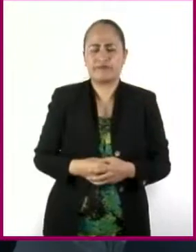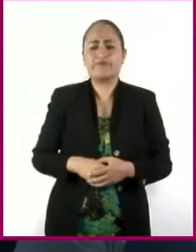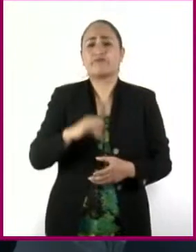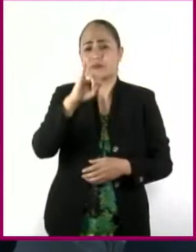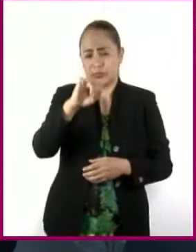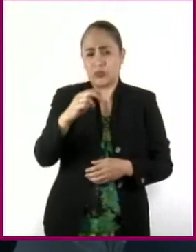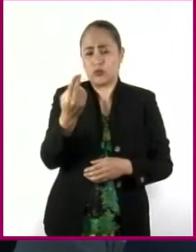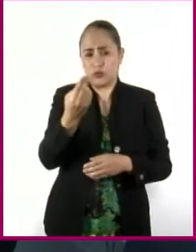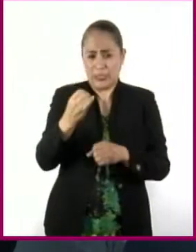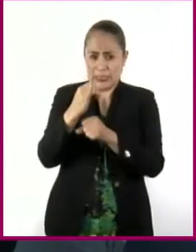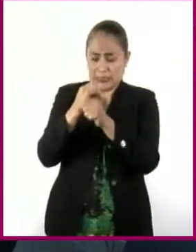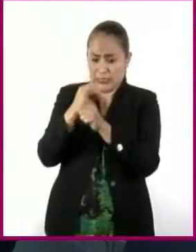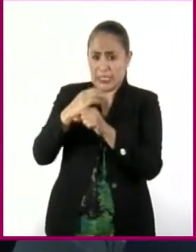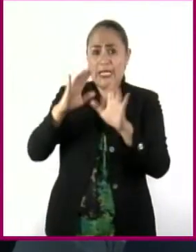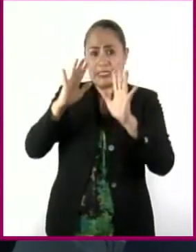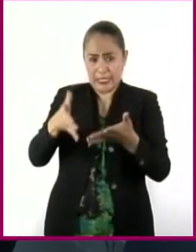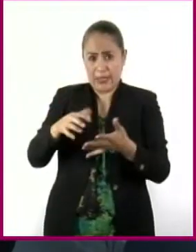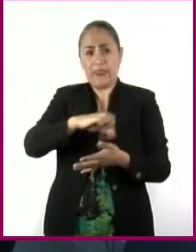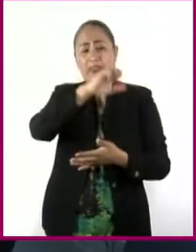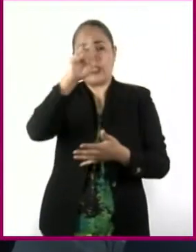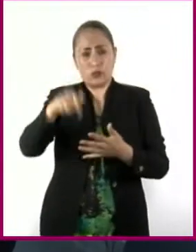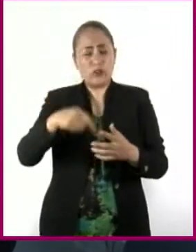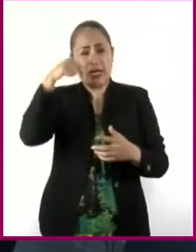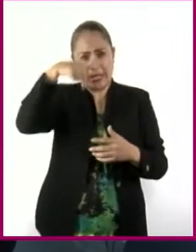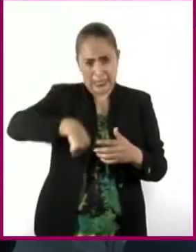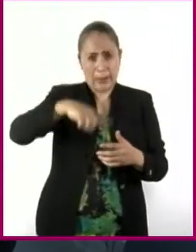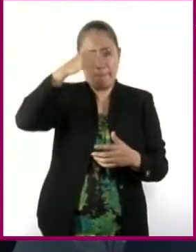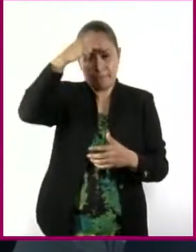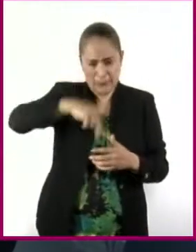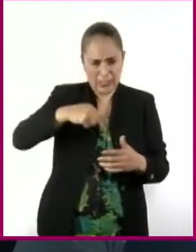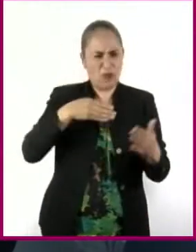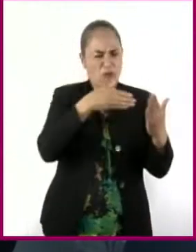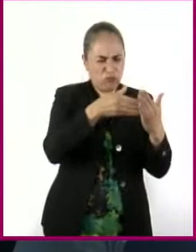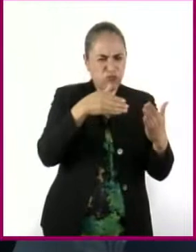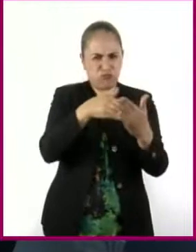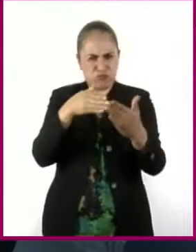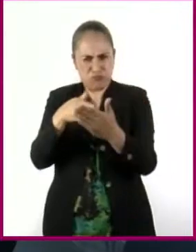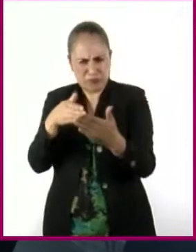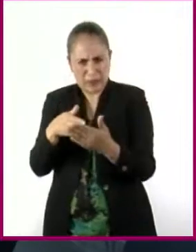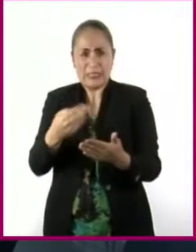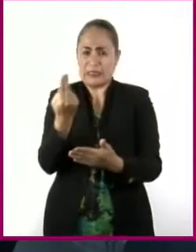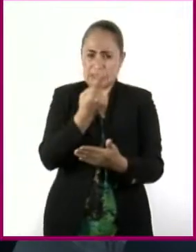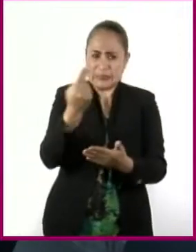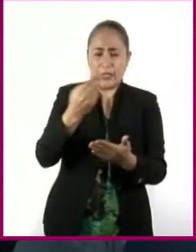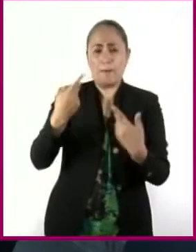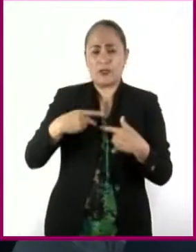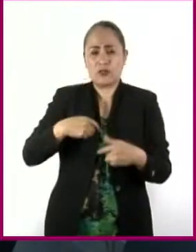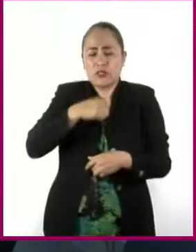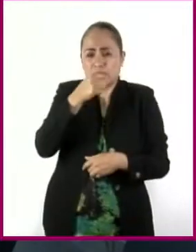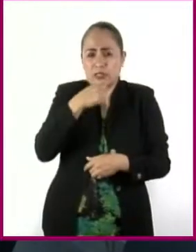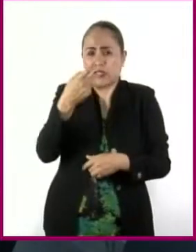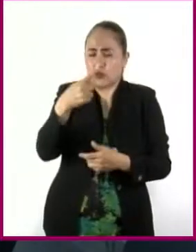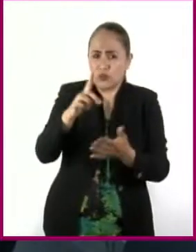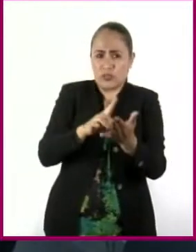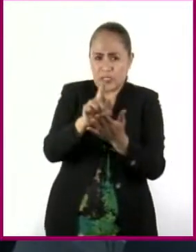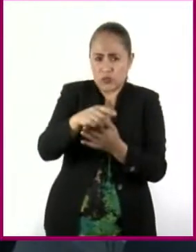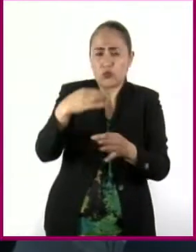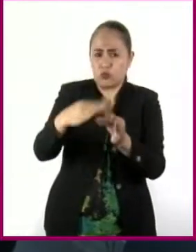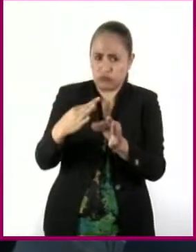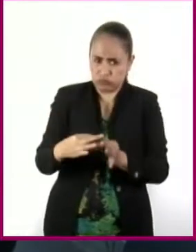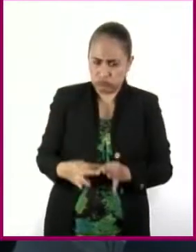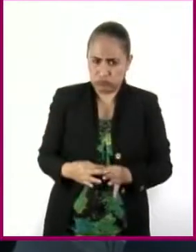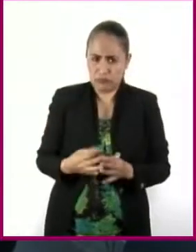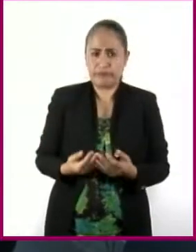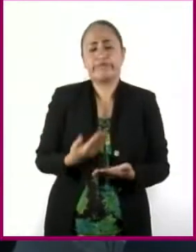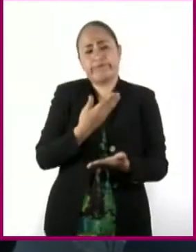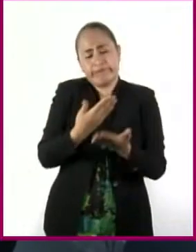indagaron, busquen cuáles son los retos que tiene nuestro país para asegurar que se cumplan los derechos de las personas mayores. O sea, que